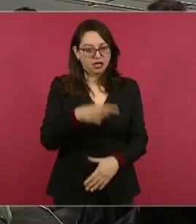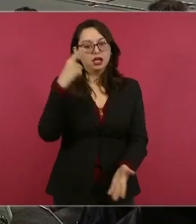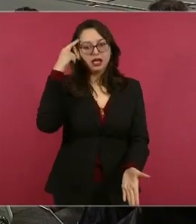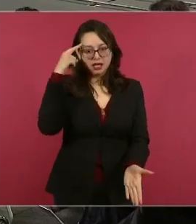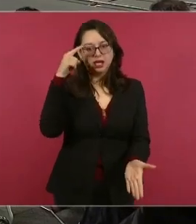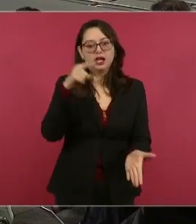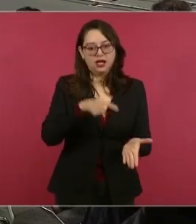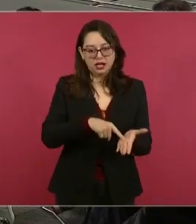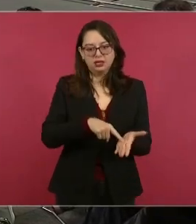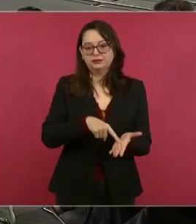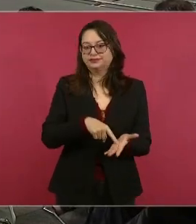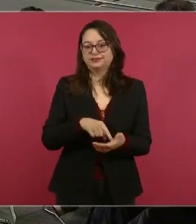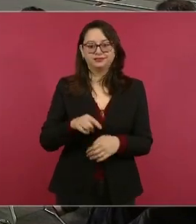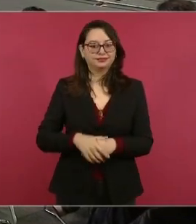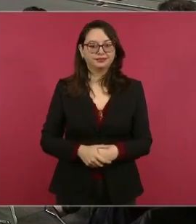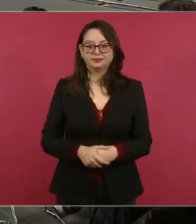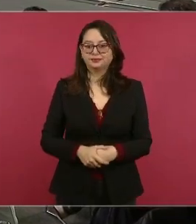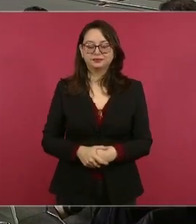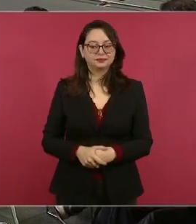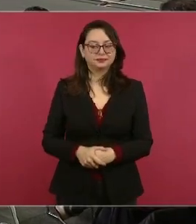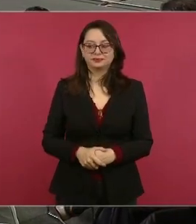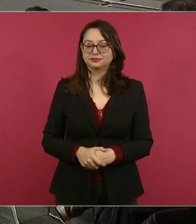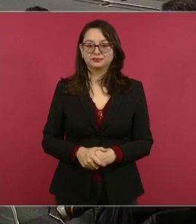para ir aclarando, porque habían